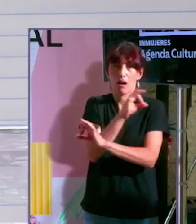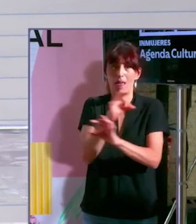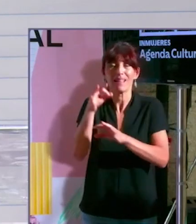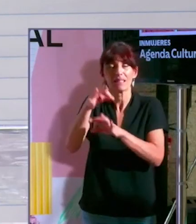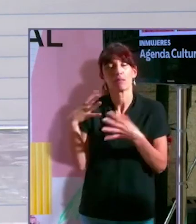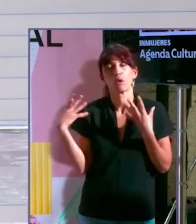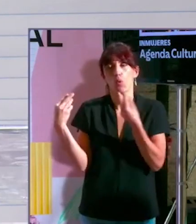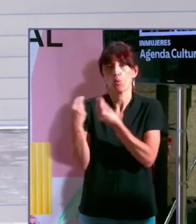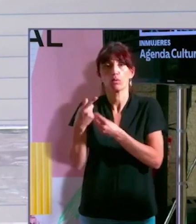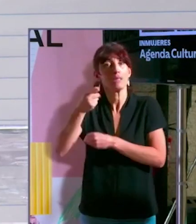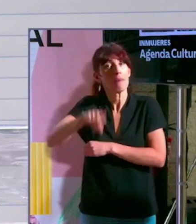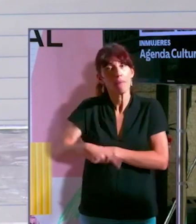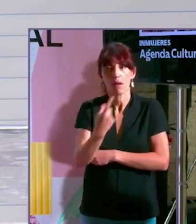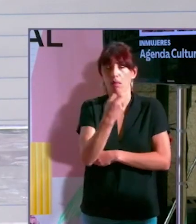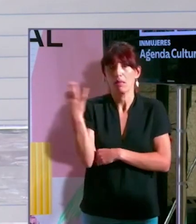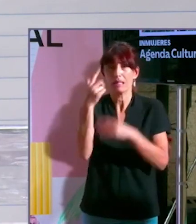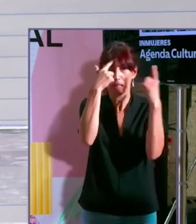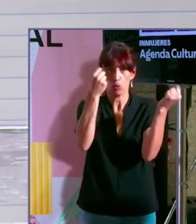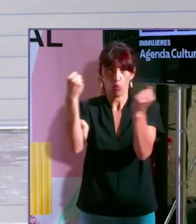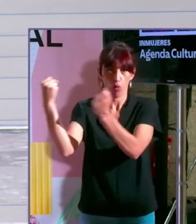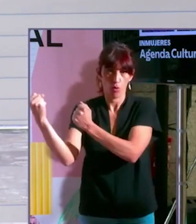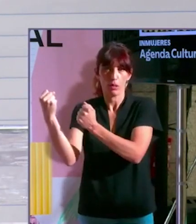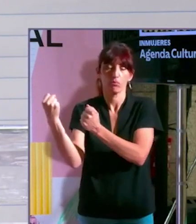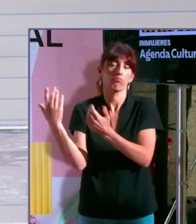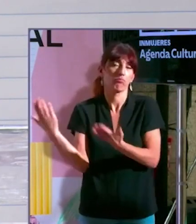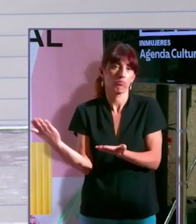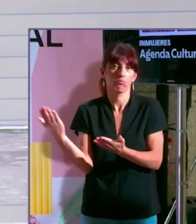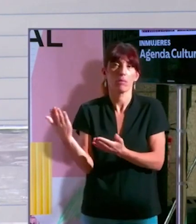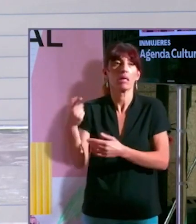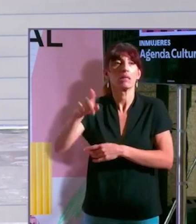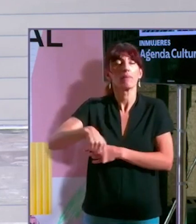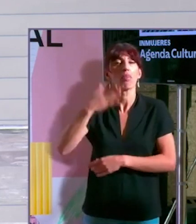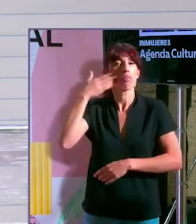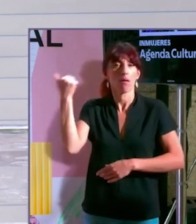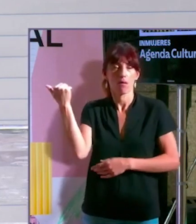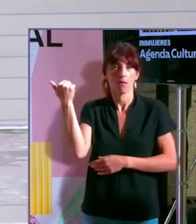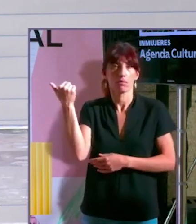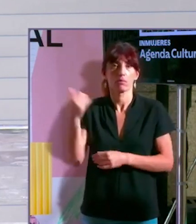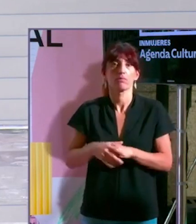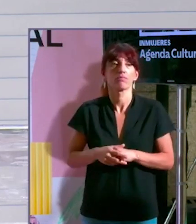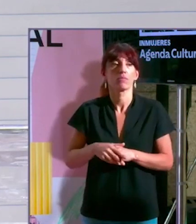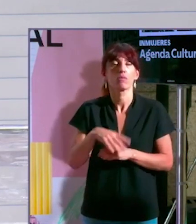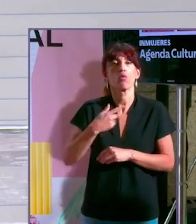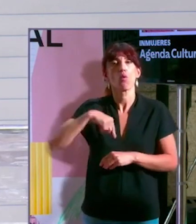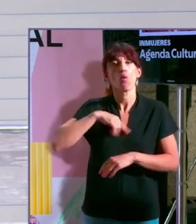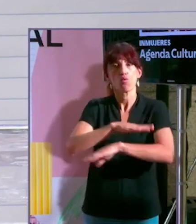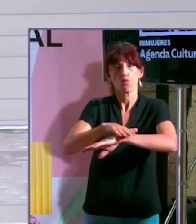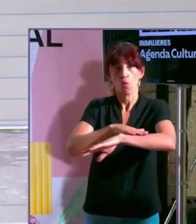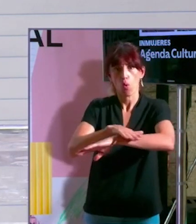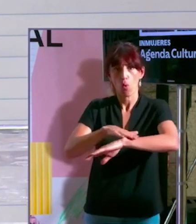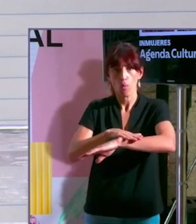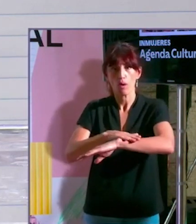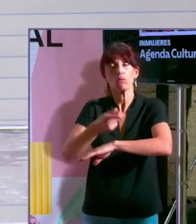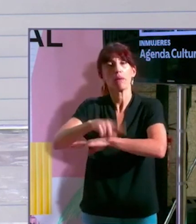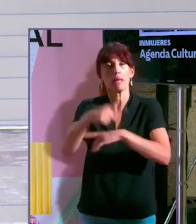También necesitamos instituciones que sean dignas y que estén dignificadas por nuestro gobierno, por nuestras